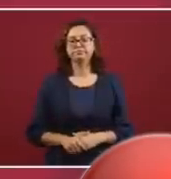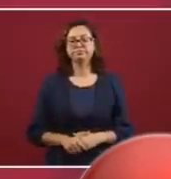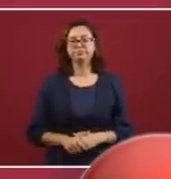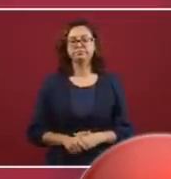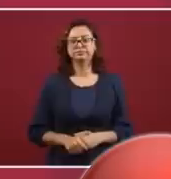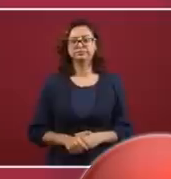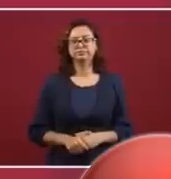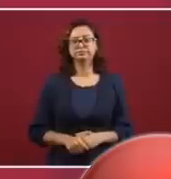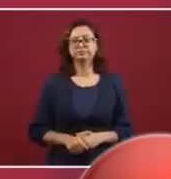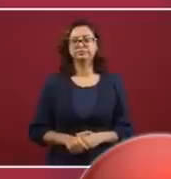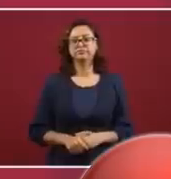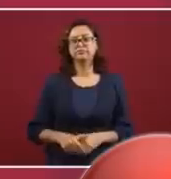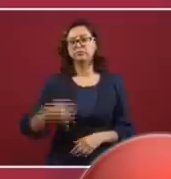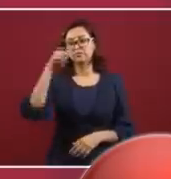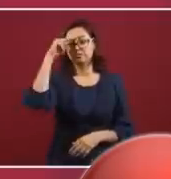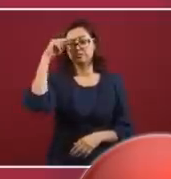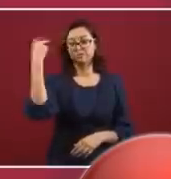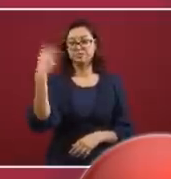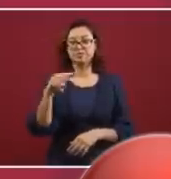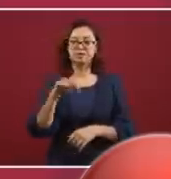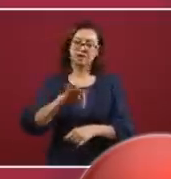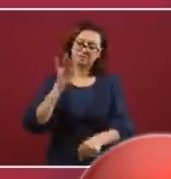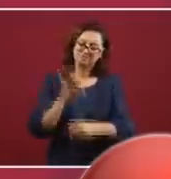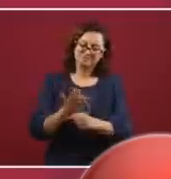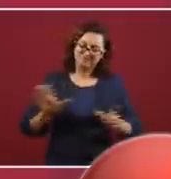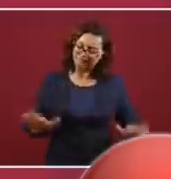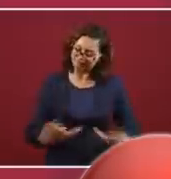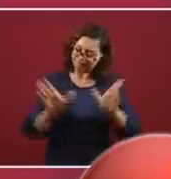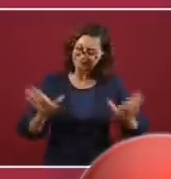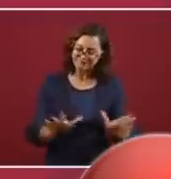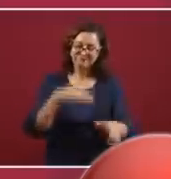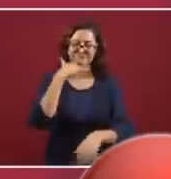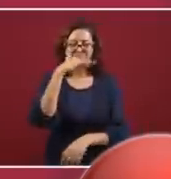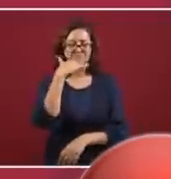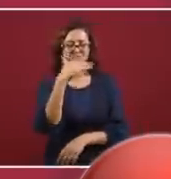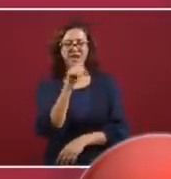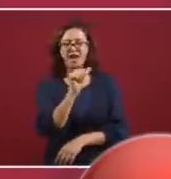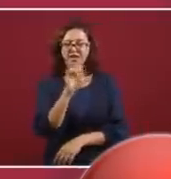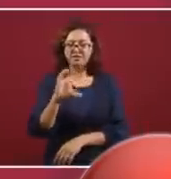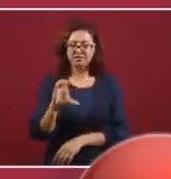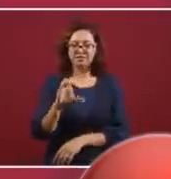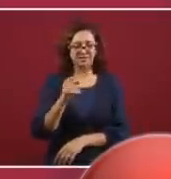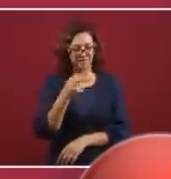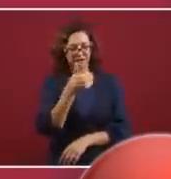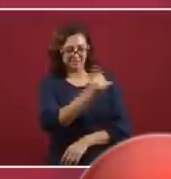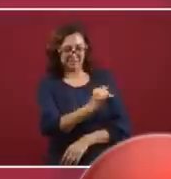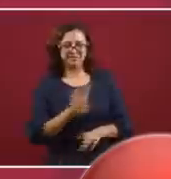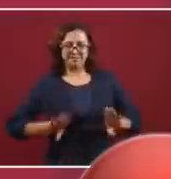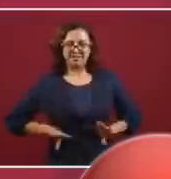De Mexicanos a Favor de la Corrupción, esa es su asociación.